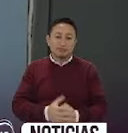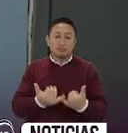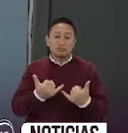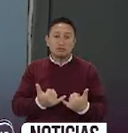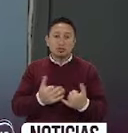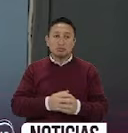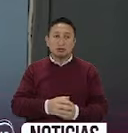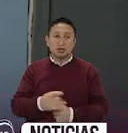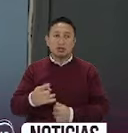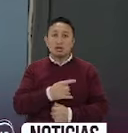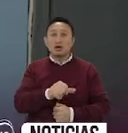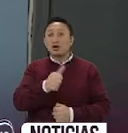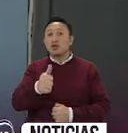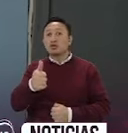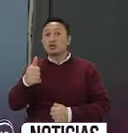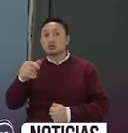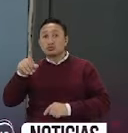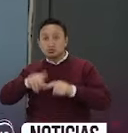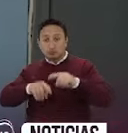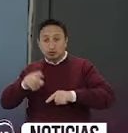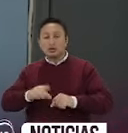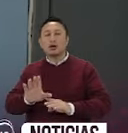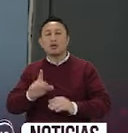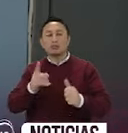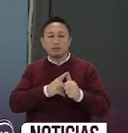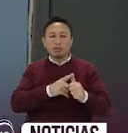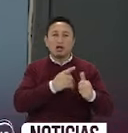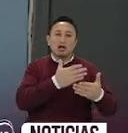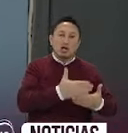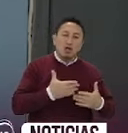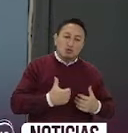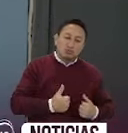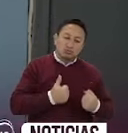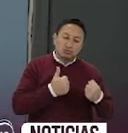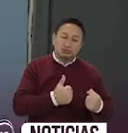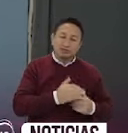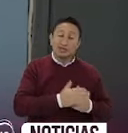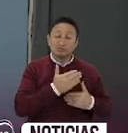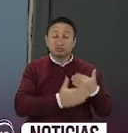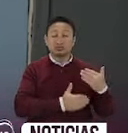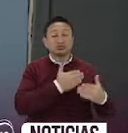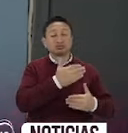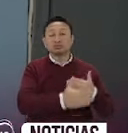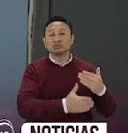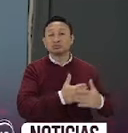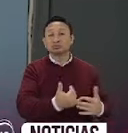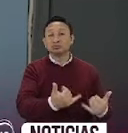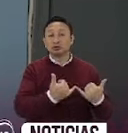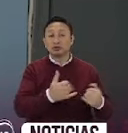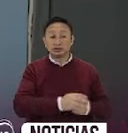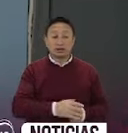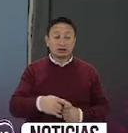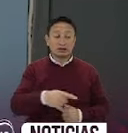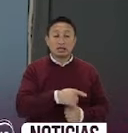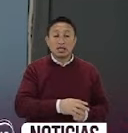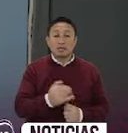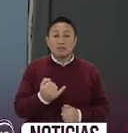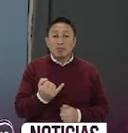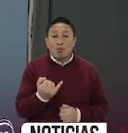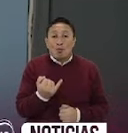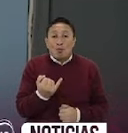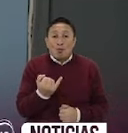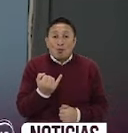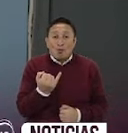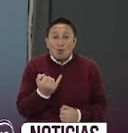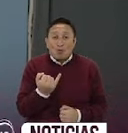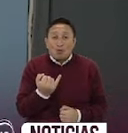he tenido contacto con otros perritos porque primero tenemos que recuperarlas. Es todo un proceso. Ellas ahorita están con un cuadro de desnutrición